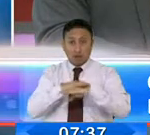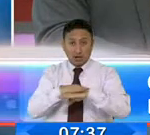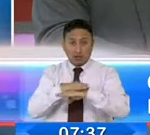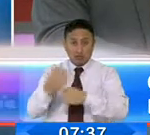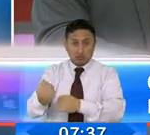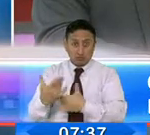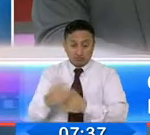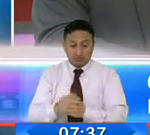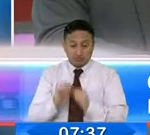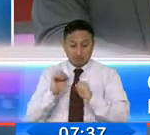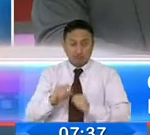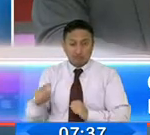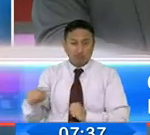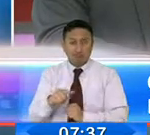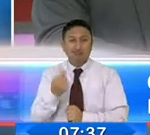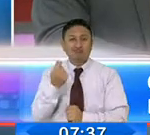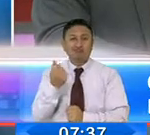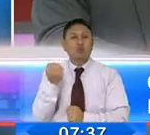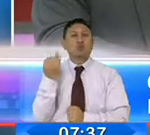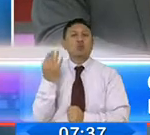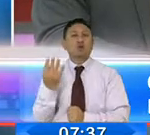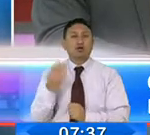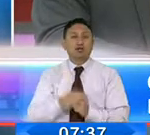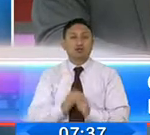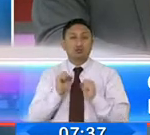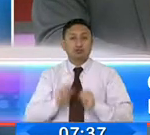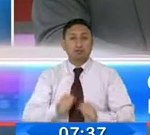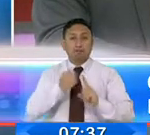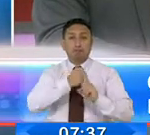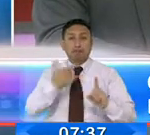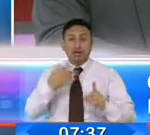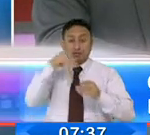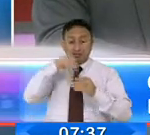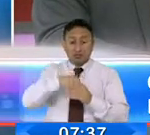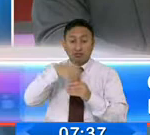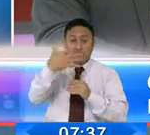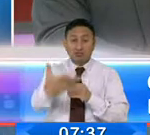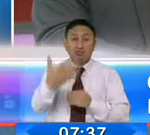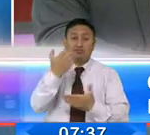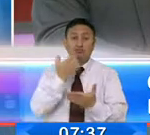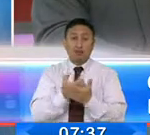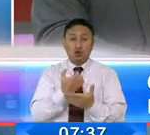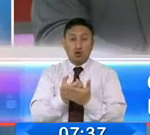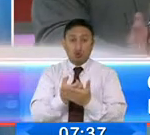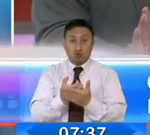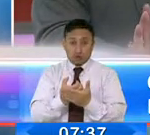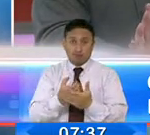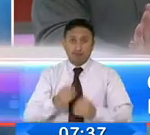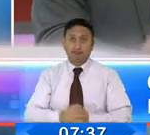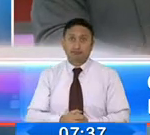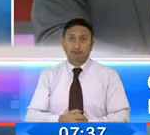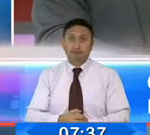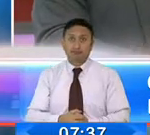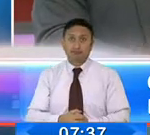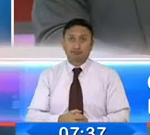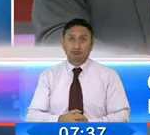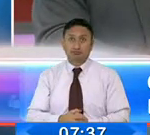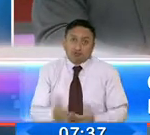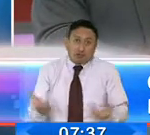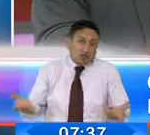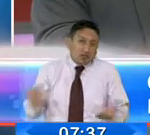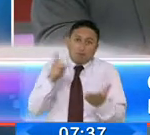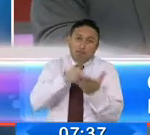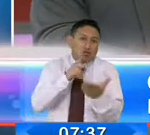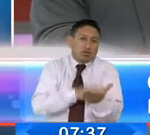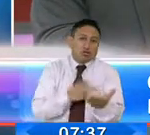de la inversión requerida, impactos internos y externos y económicos de resultado del proyecto. Hacer un proyecto. El segundo paso,